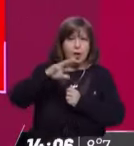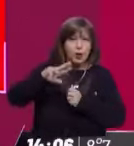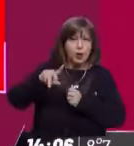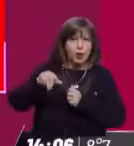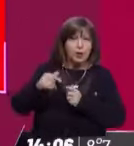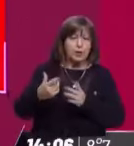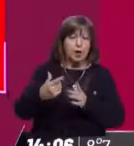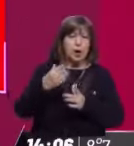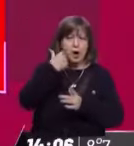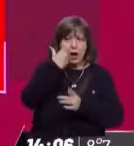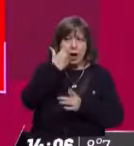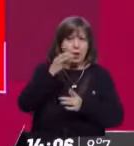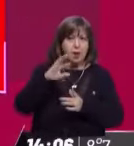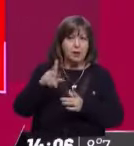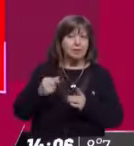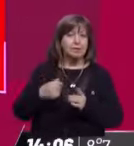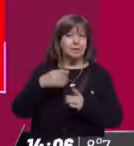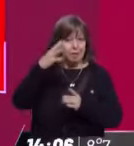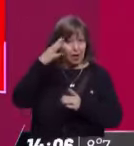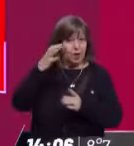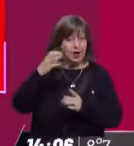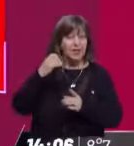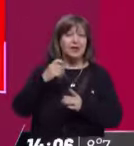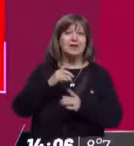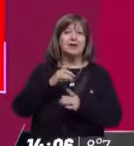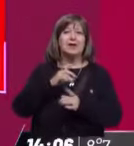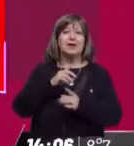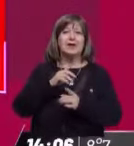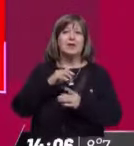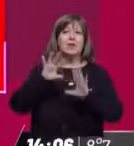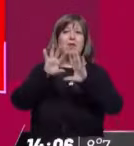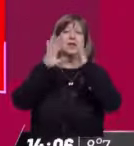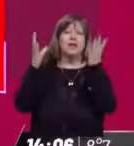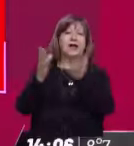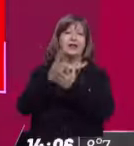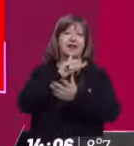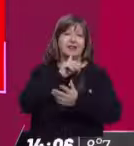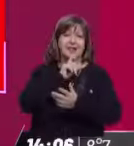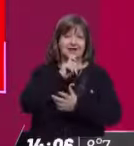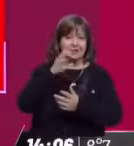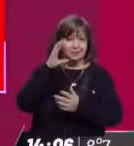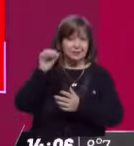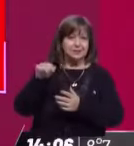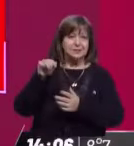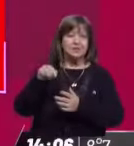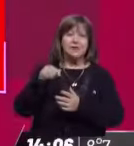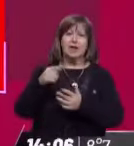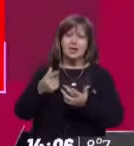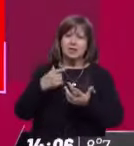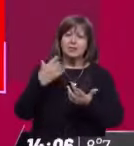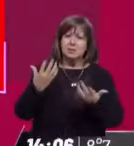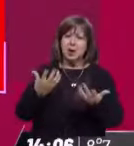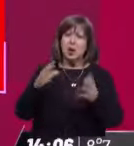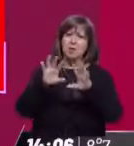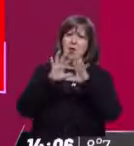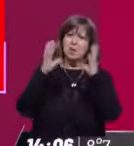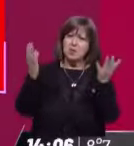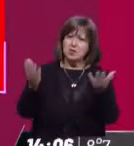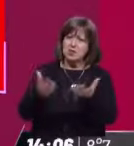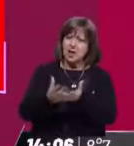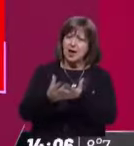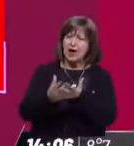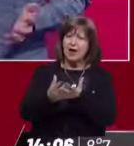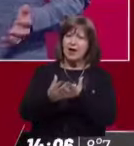No es el robo de cualquier abuela porque todos recordamos el Mundial de Qatar donde nos consagramos campeones. Sin embargo, se generó mucho alrededor del Mundial. Muchas